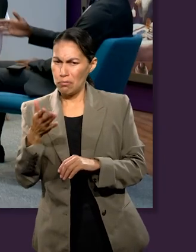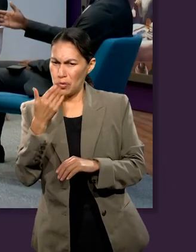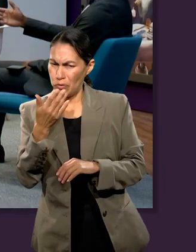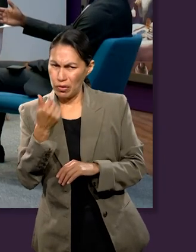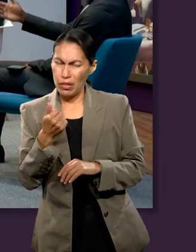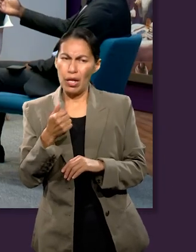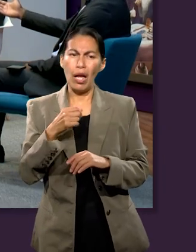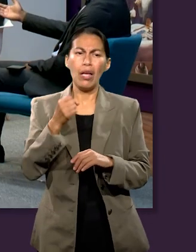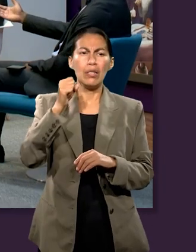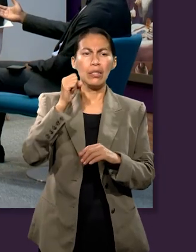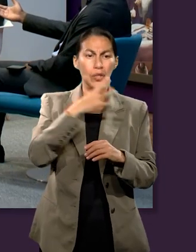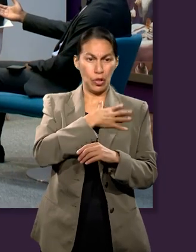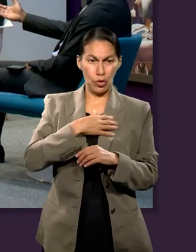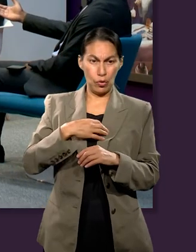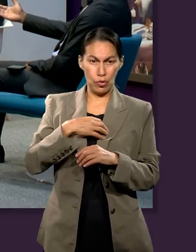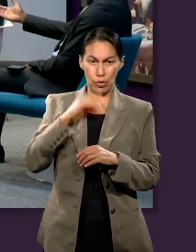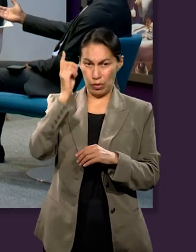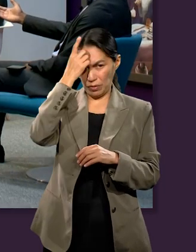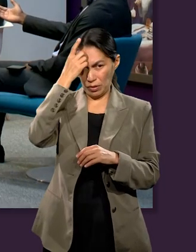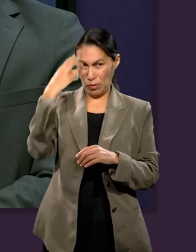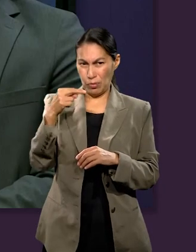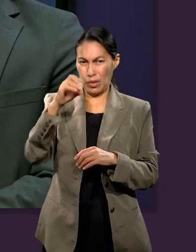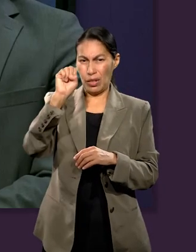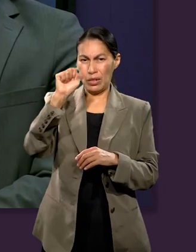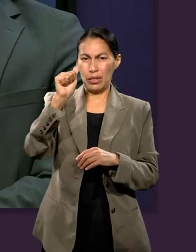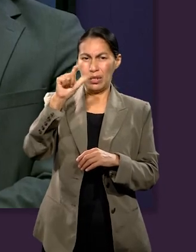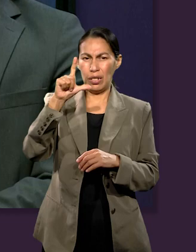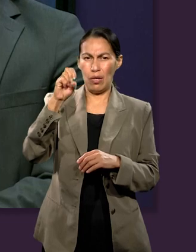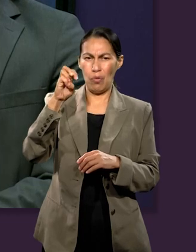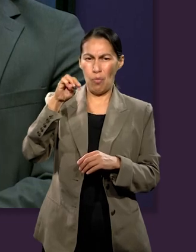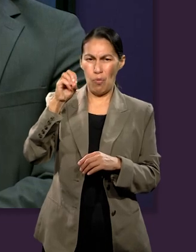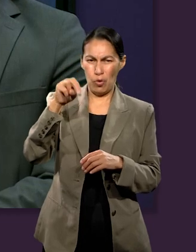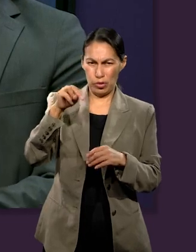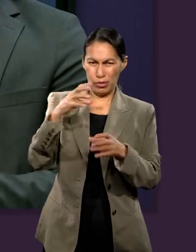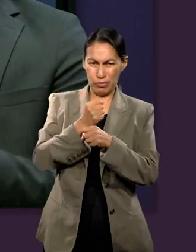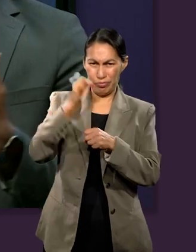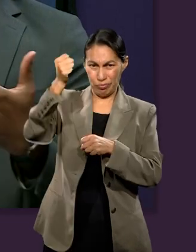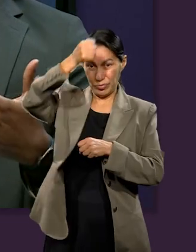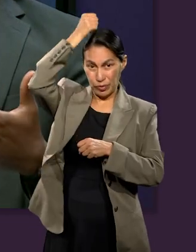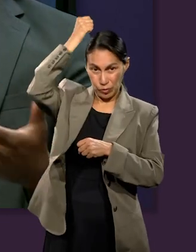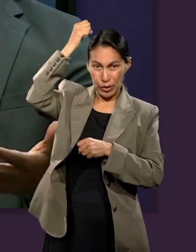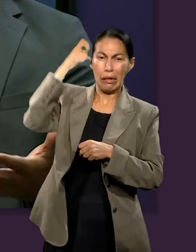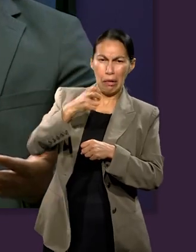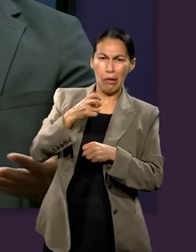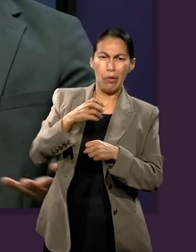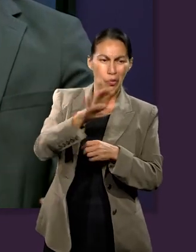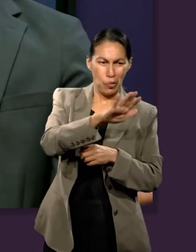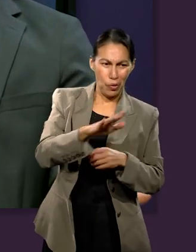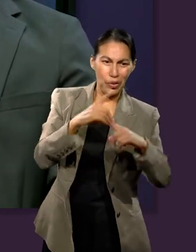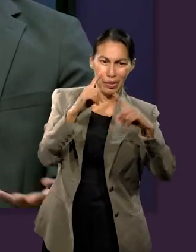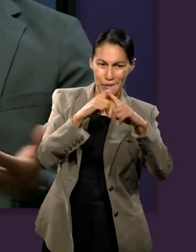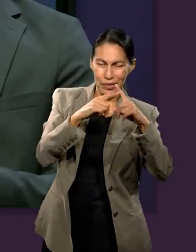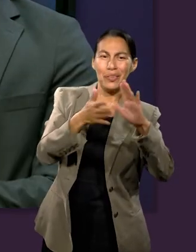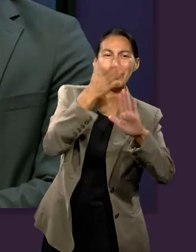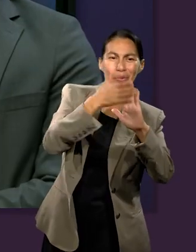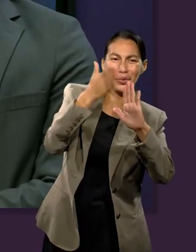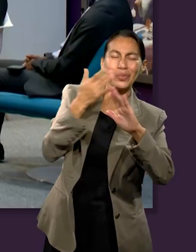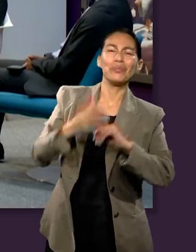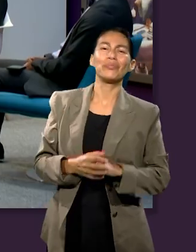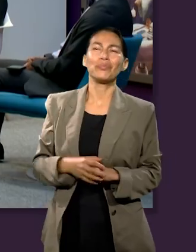es más Salomón fue el que terminó construyendo Pero sabemos que el que hizo la provisión fue Dios